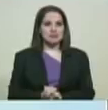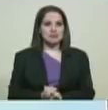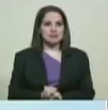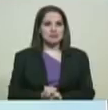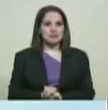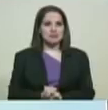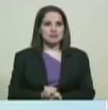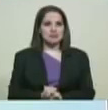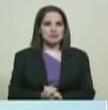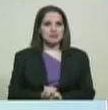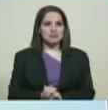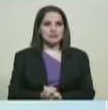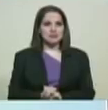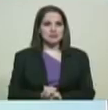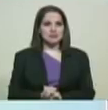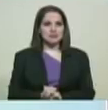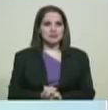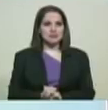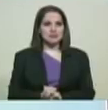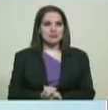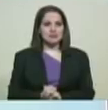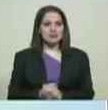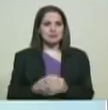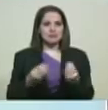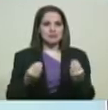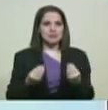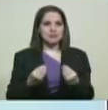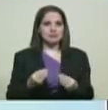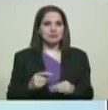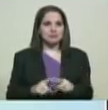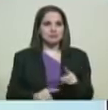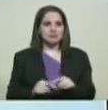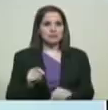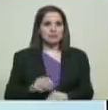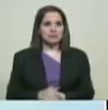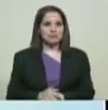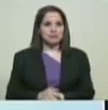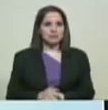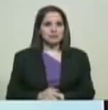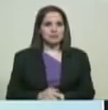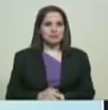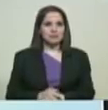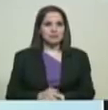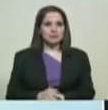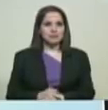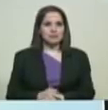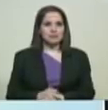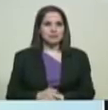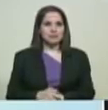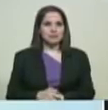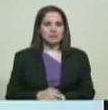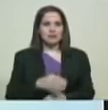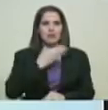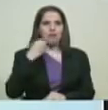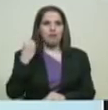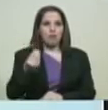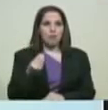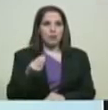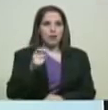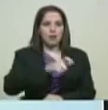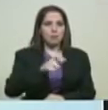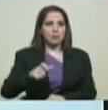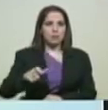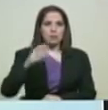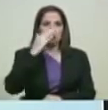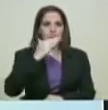Le preguntaba varias cosas en relación a Venezuela, a jóvenes, a personas mayores, en Madrid, en